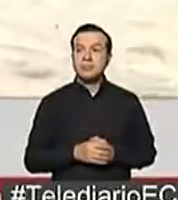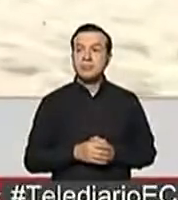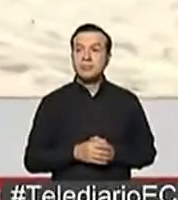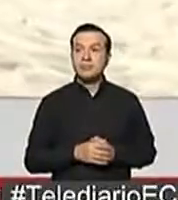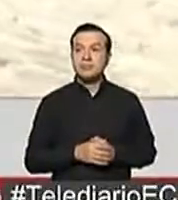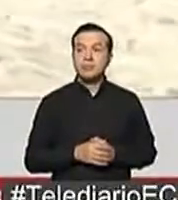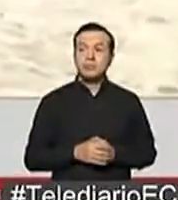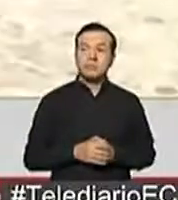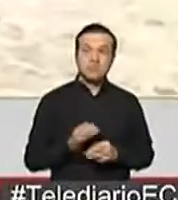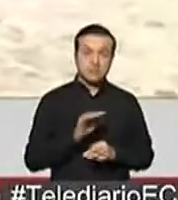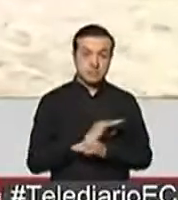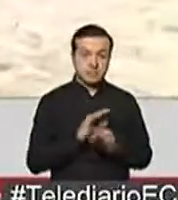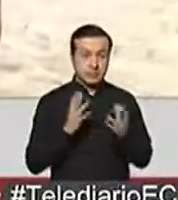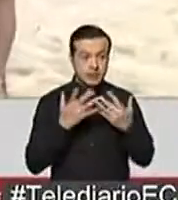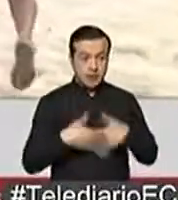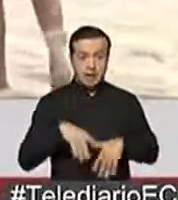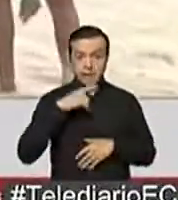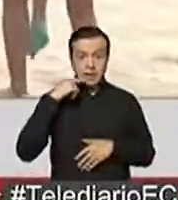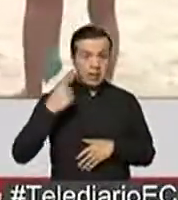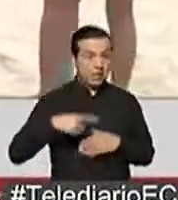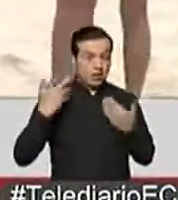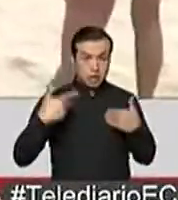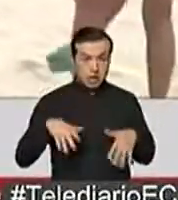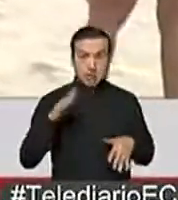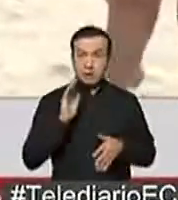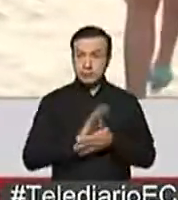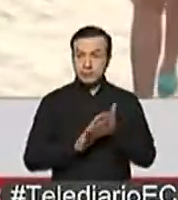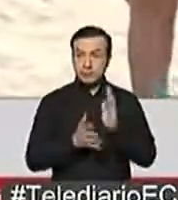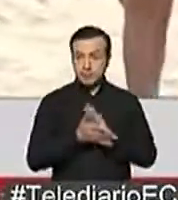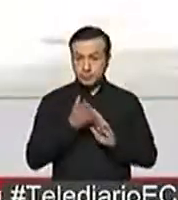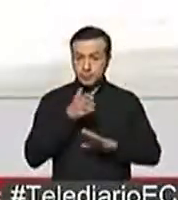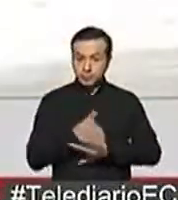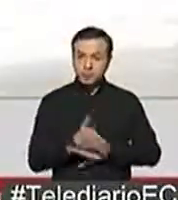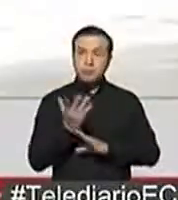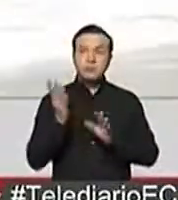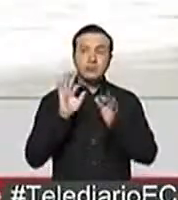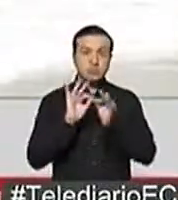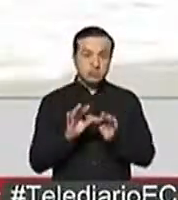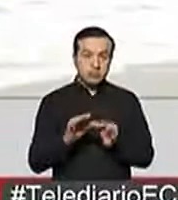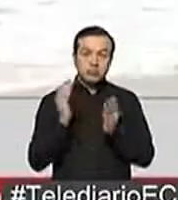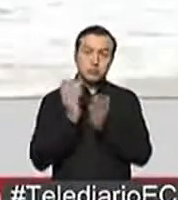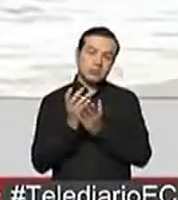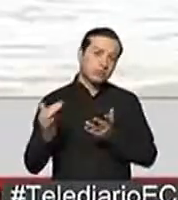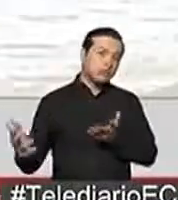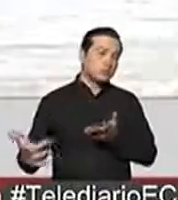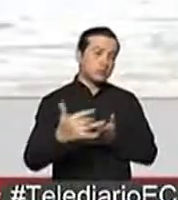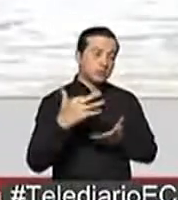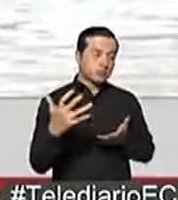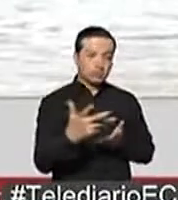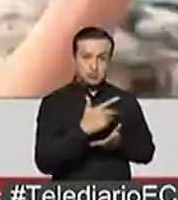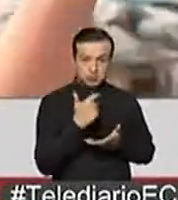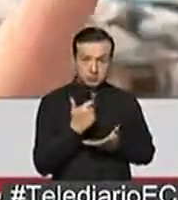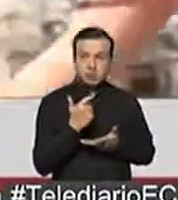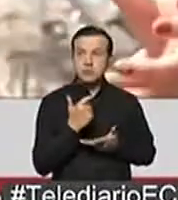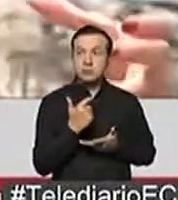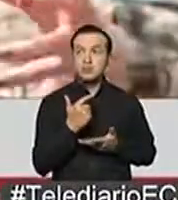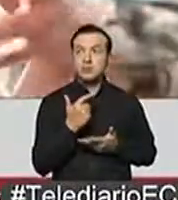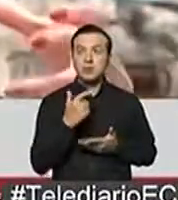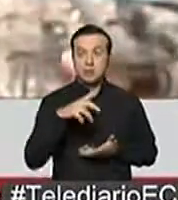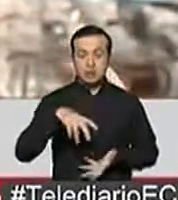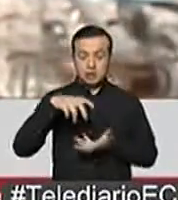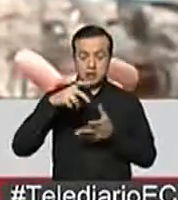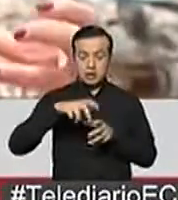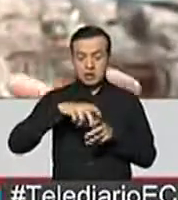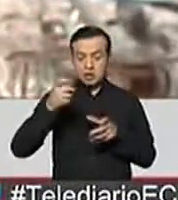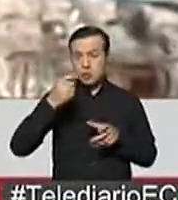La limpieza post-feriado se realiza desde hace 10 años en el Cantón Playas, en la provincia del Guayas. Aquellas tarrinas en